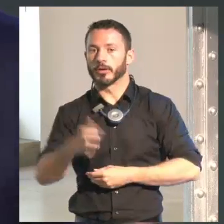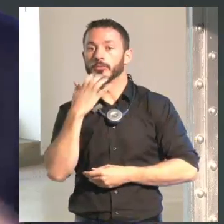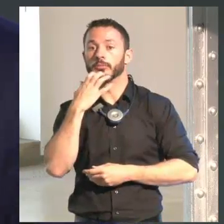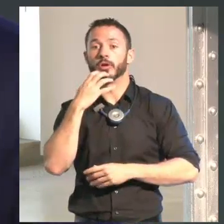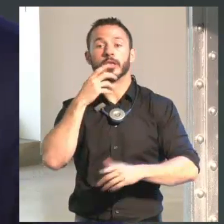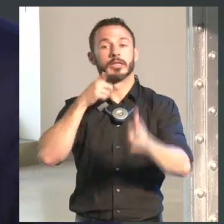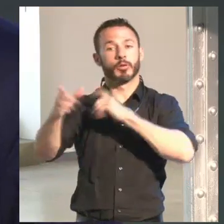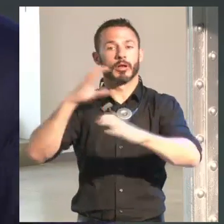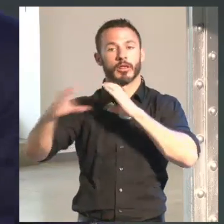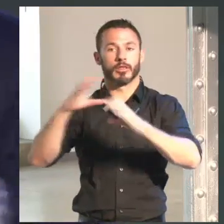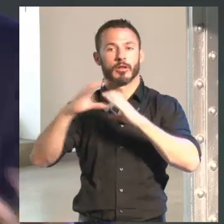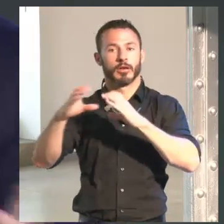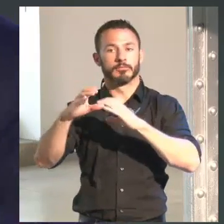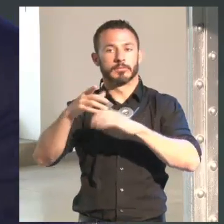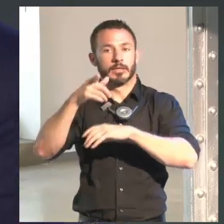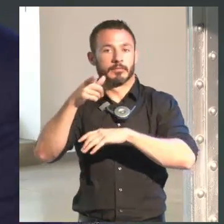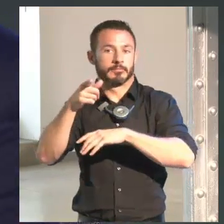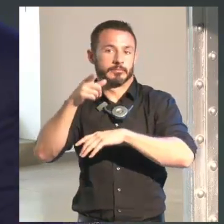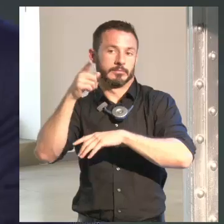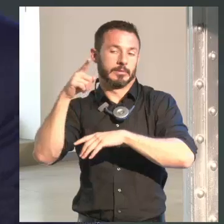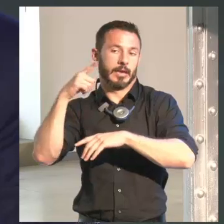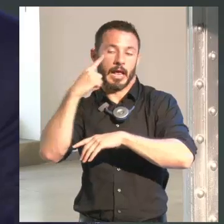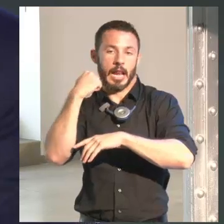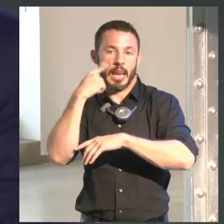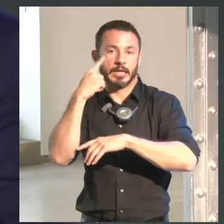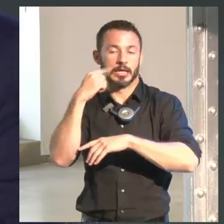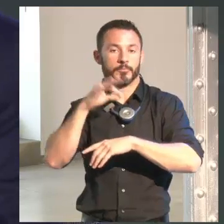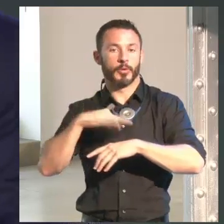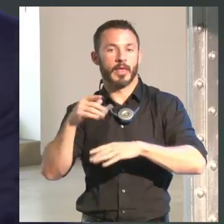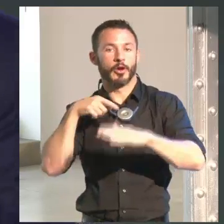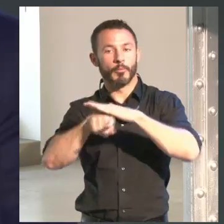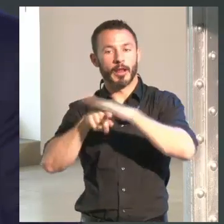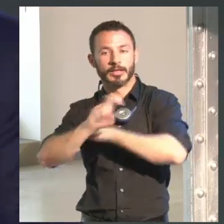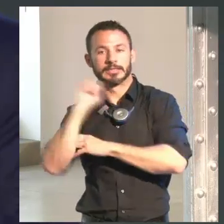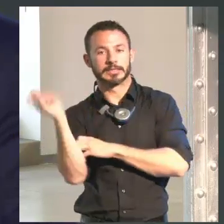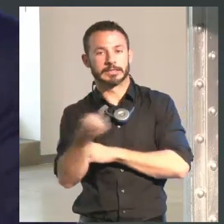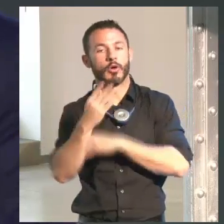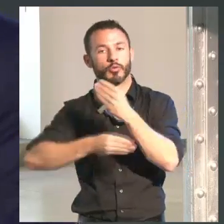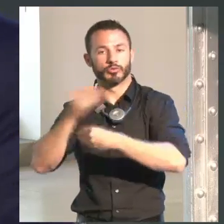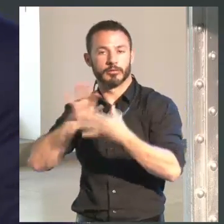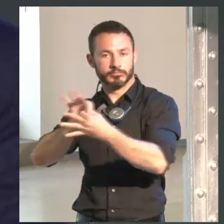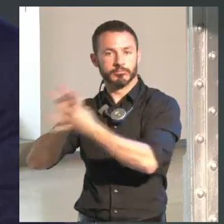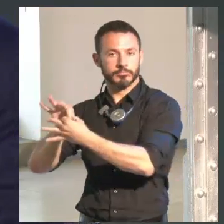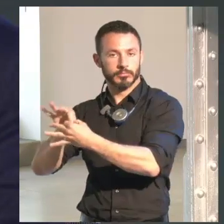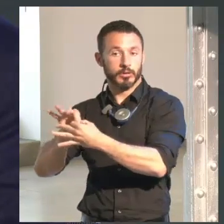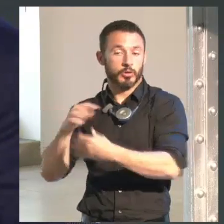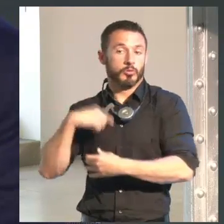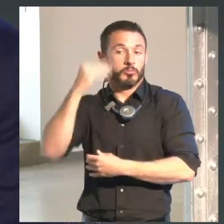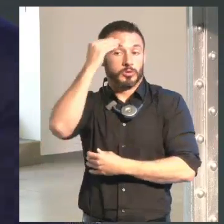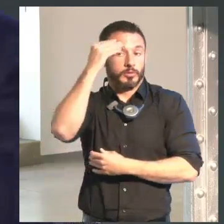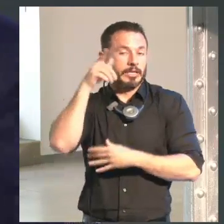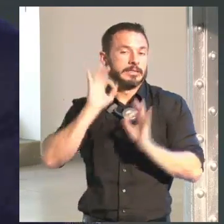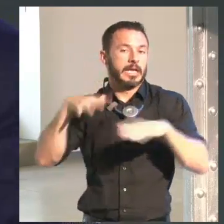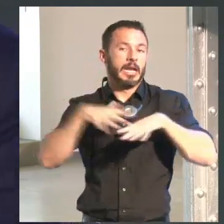pues, digamos, se hicieron interoperables y eso añadió más valor. Yo creo que esa es una vía, es decir, interoperabilidad en